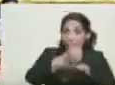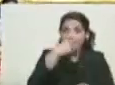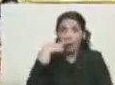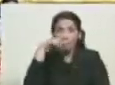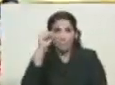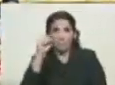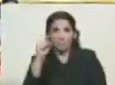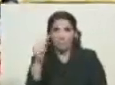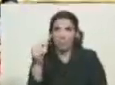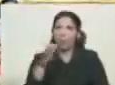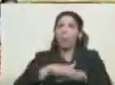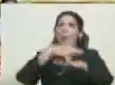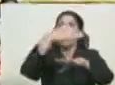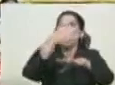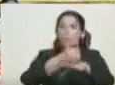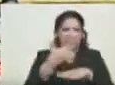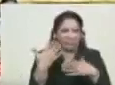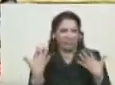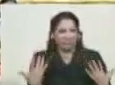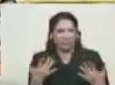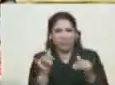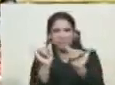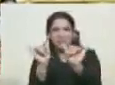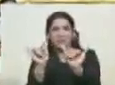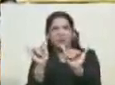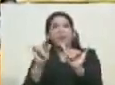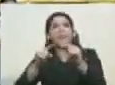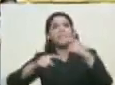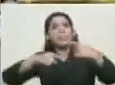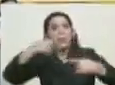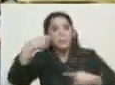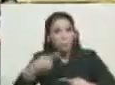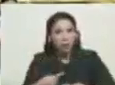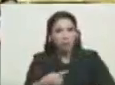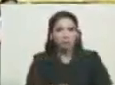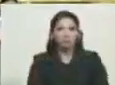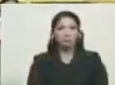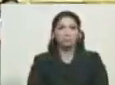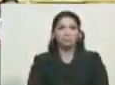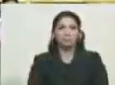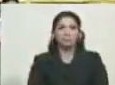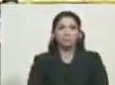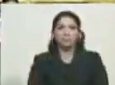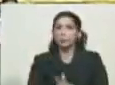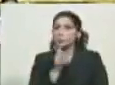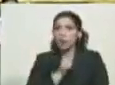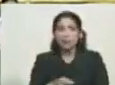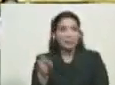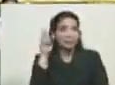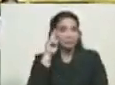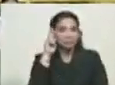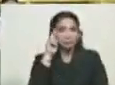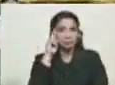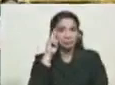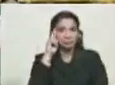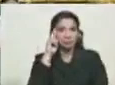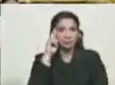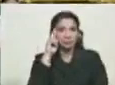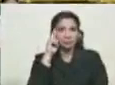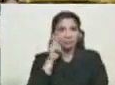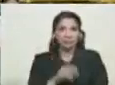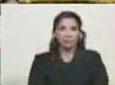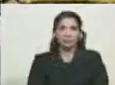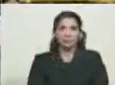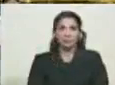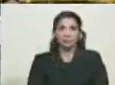ser el culpable. Nicolás mismo. Y después llegaron a la otra irracionalidad de